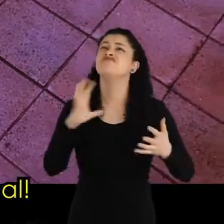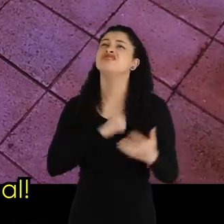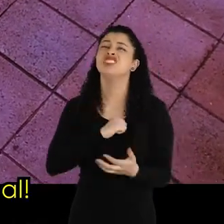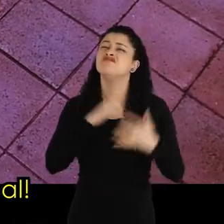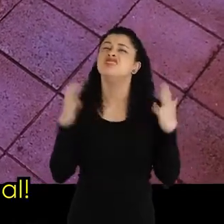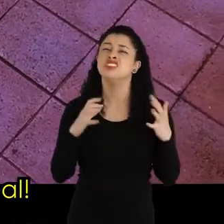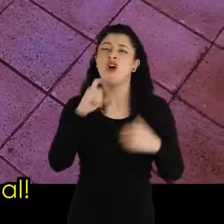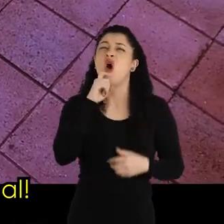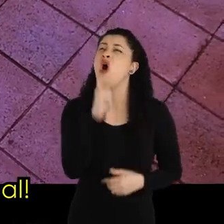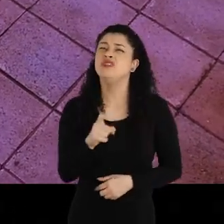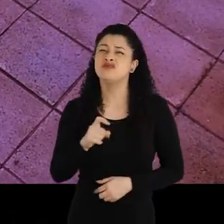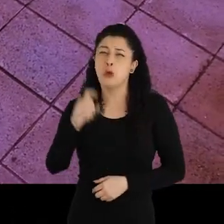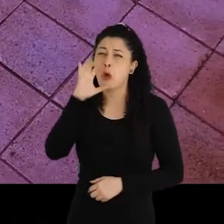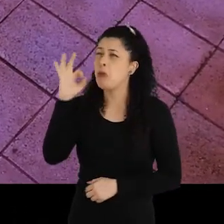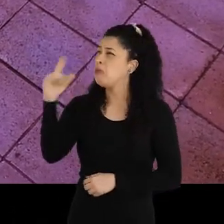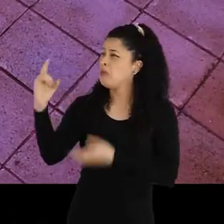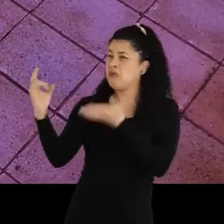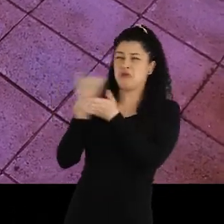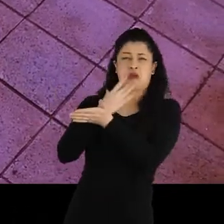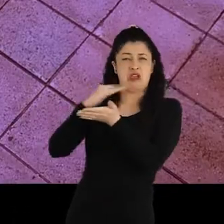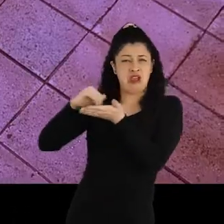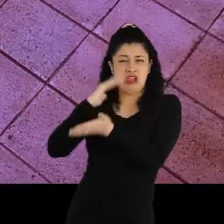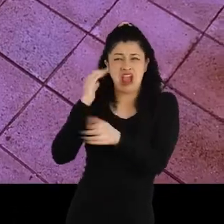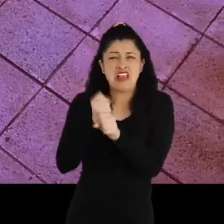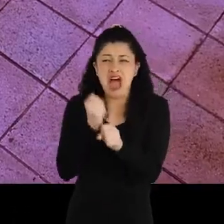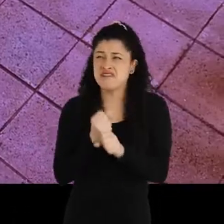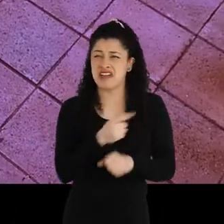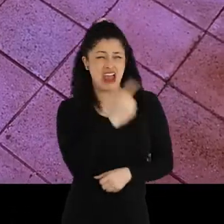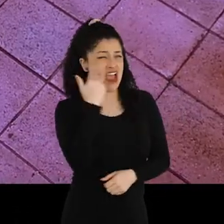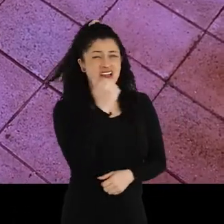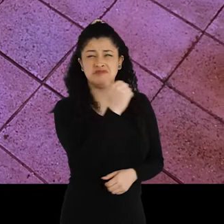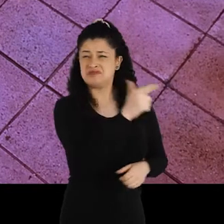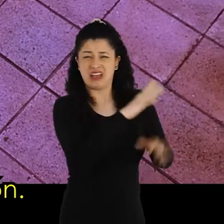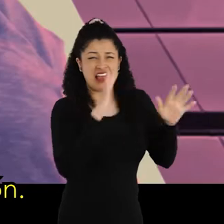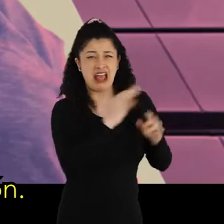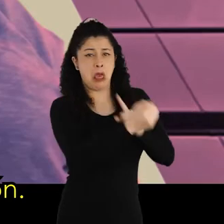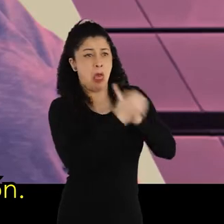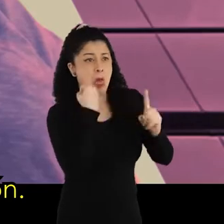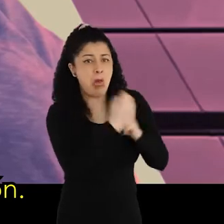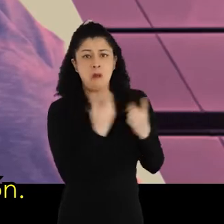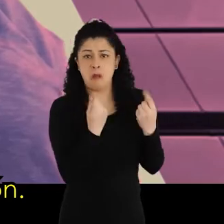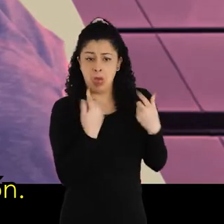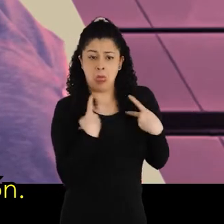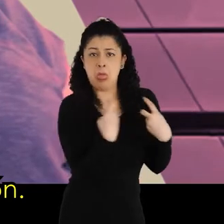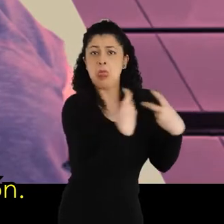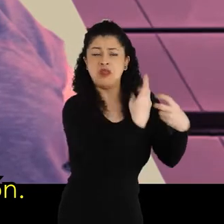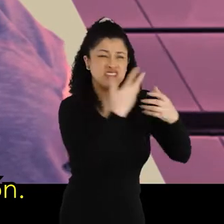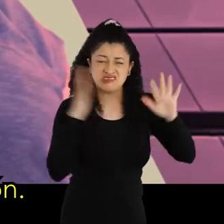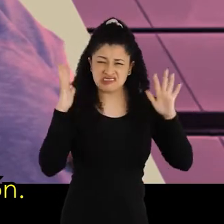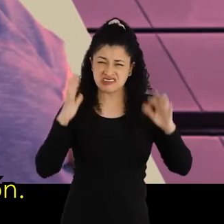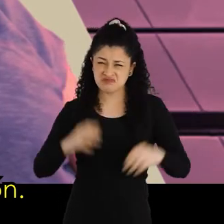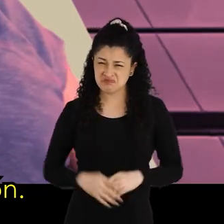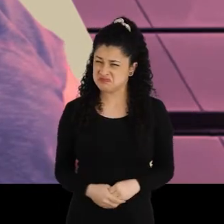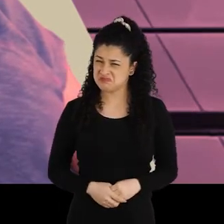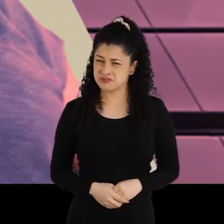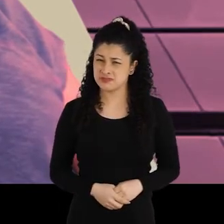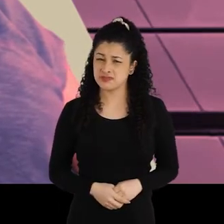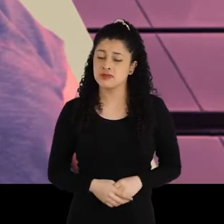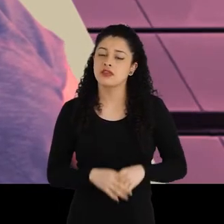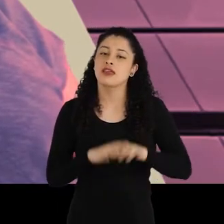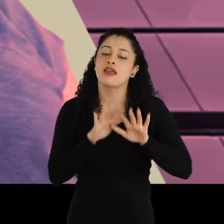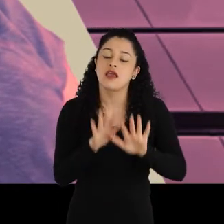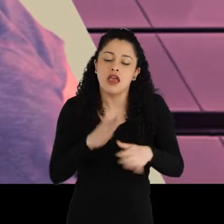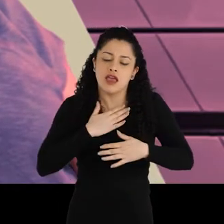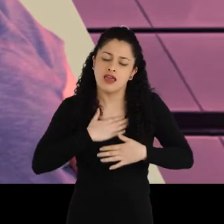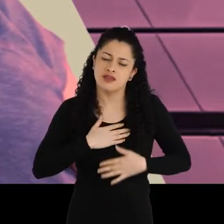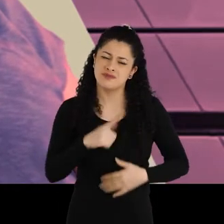odio porque me echó de boca. Esa señora me pega, me maltrata. Yo la quiero. Rosita, hay mucha ira en tu corazón. Si quieres